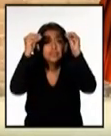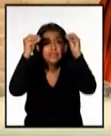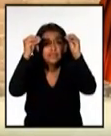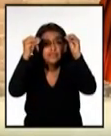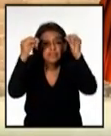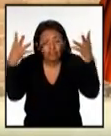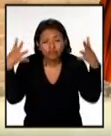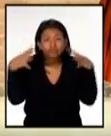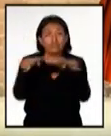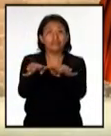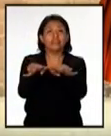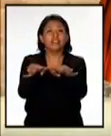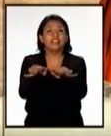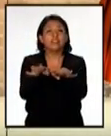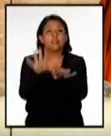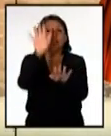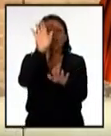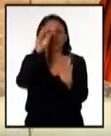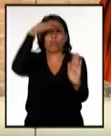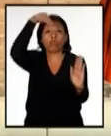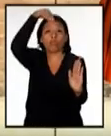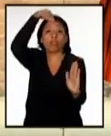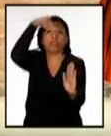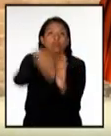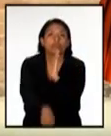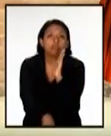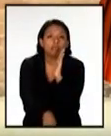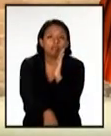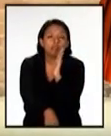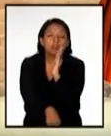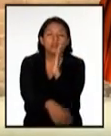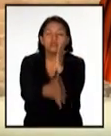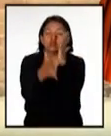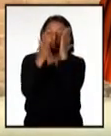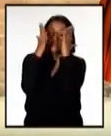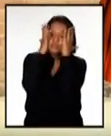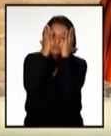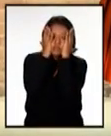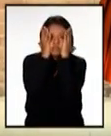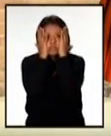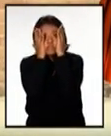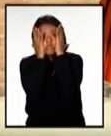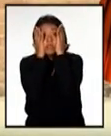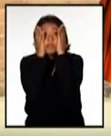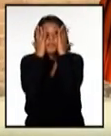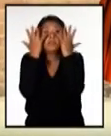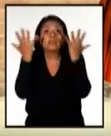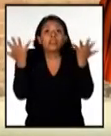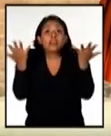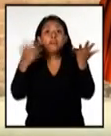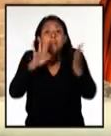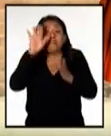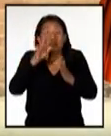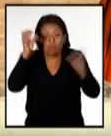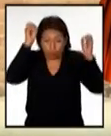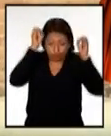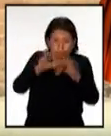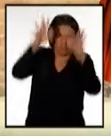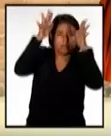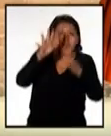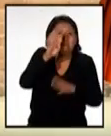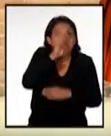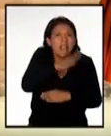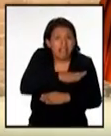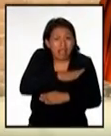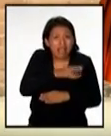atracciones Ilusión se dirige al despeñadero. Oh, pero qué maldición ha caído sobre mí.